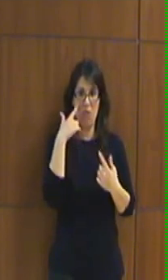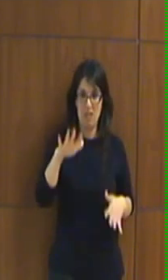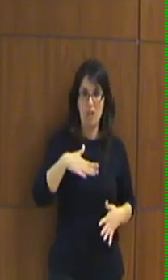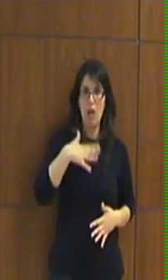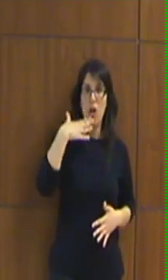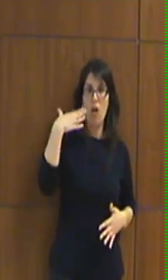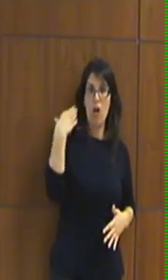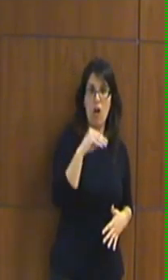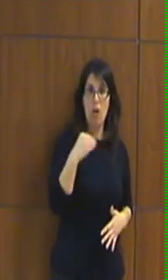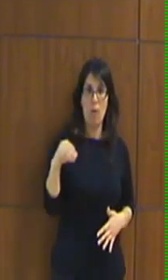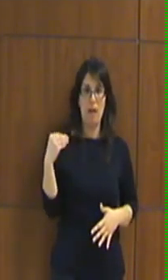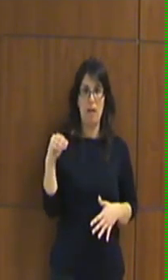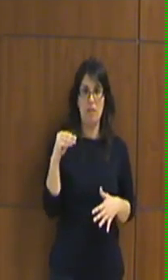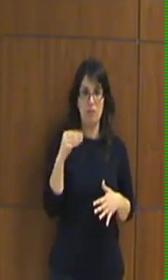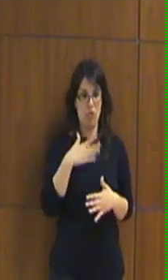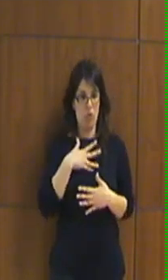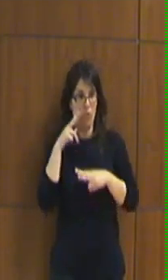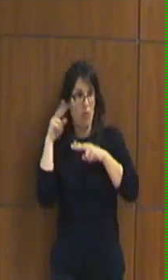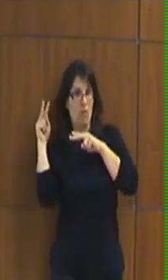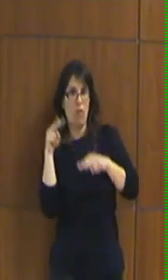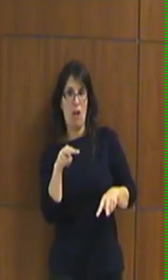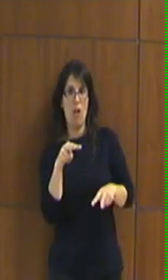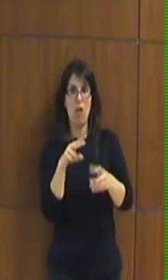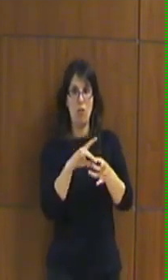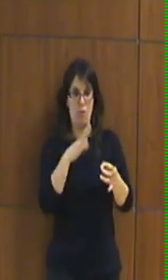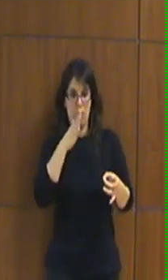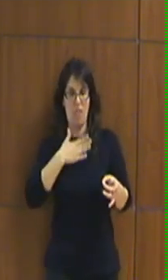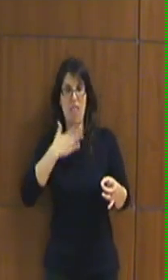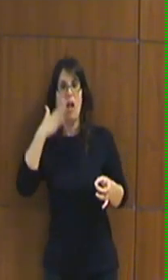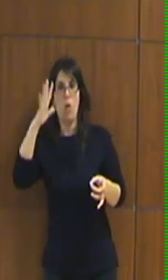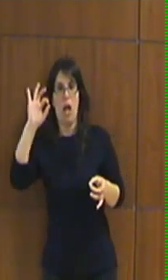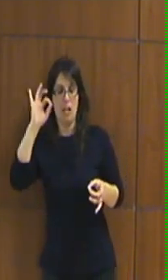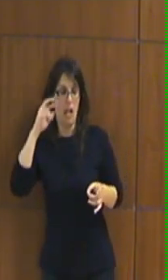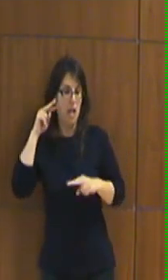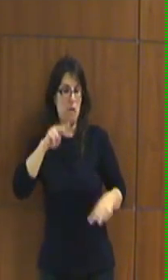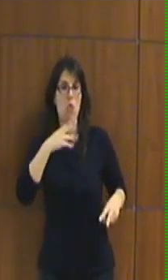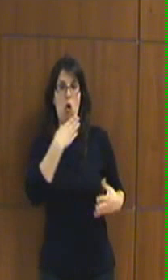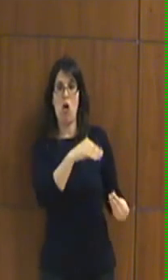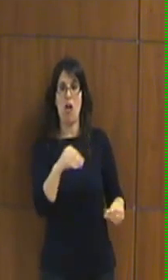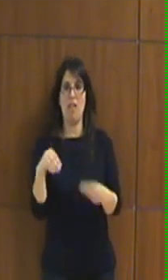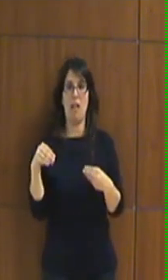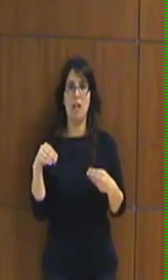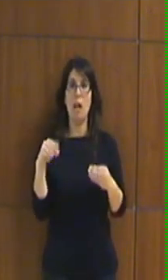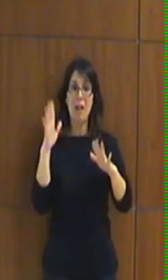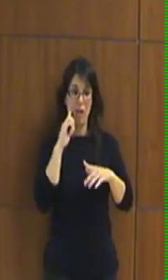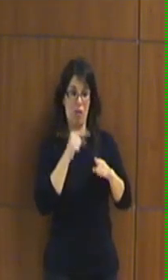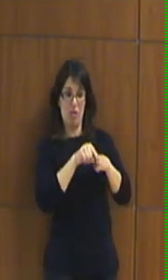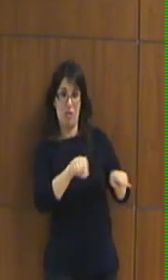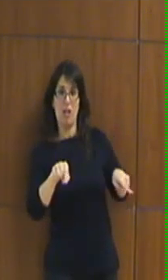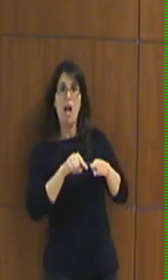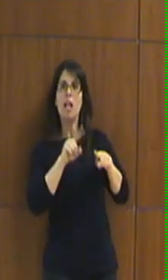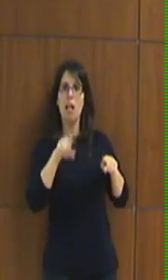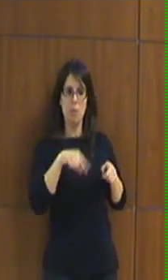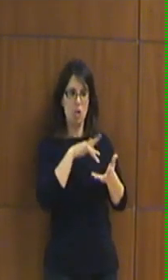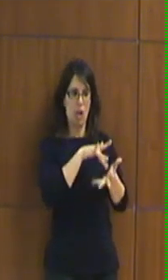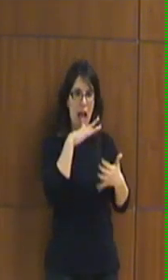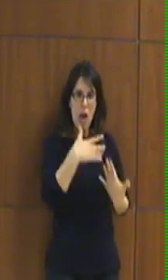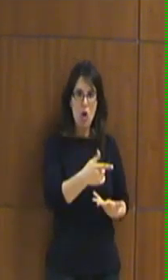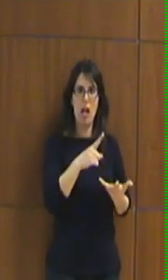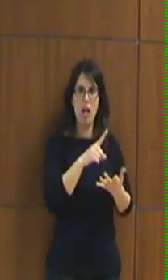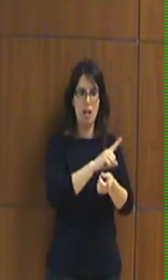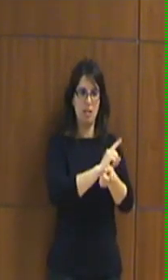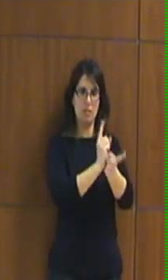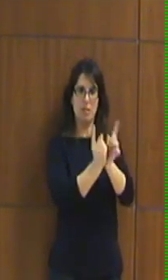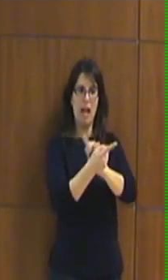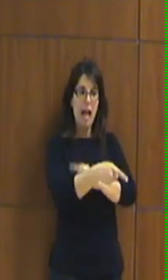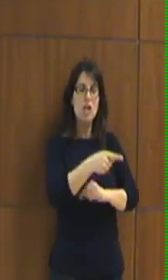muy pequeñitos, para todos nosotros, por lo menos para los que pasamos los 50, sin embargo, también están cambiando. Ellos no lo notan